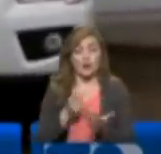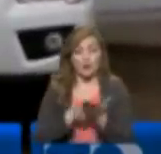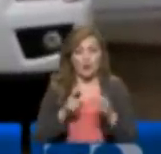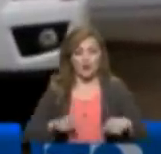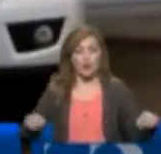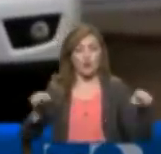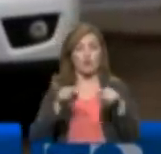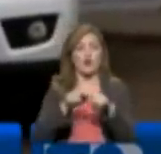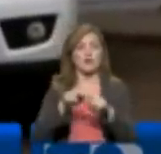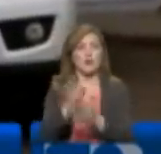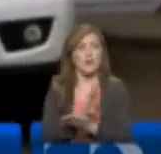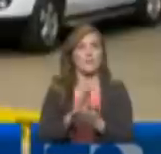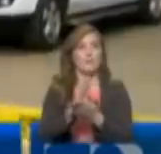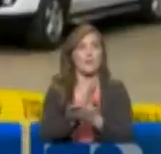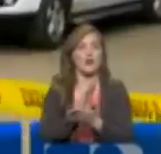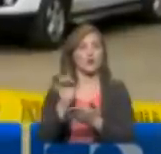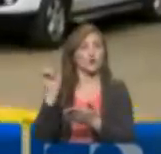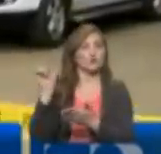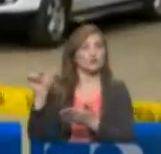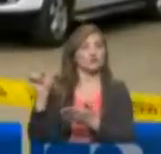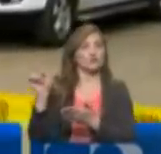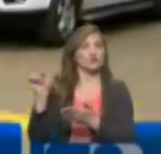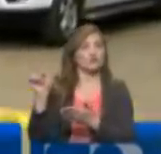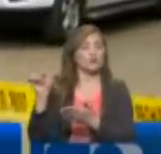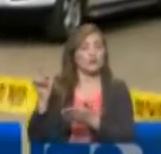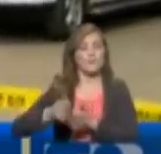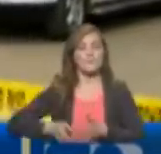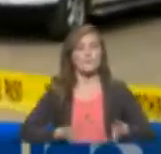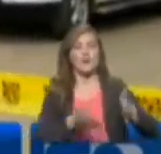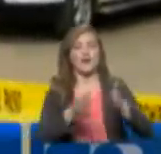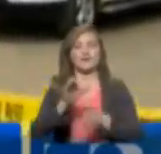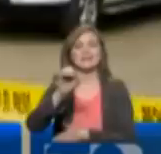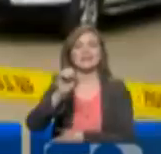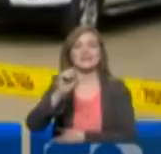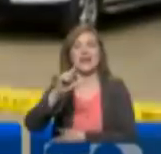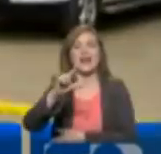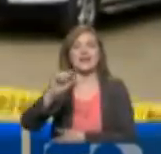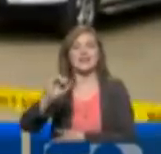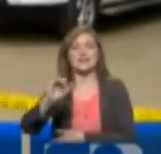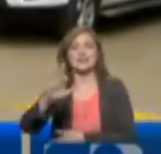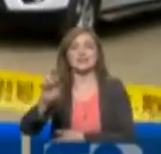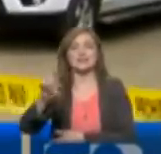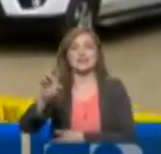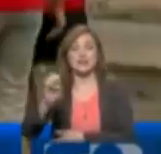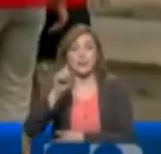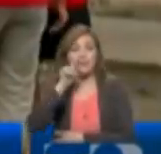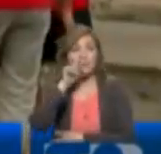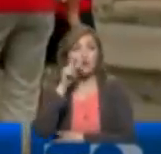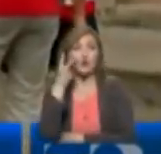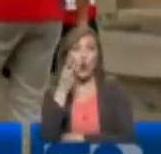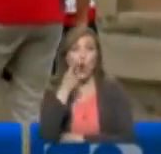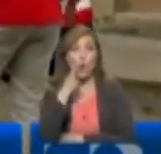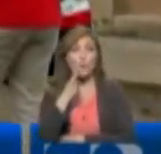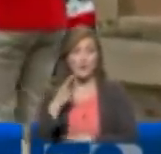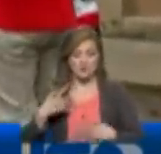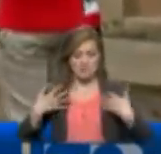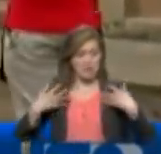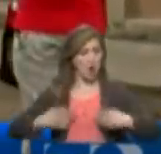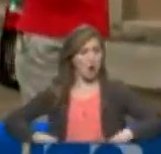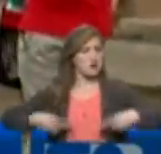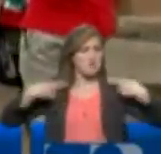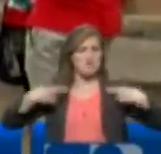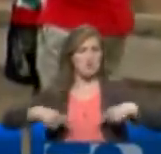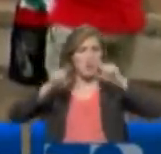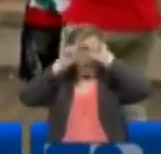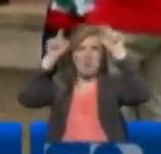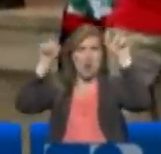la urbanización marina d'or park ubicada justamente en la vía a salitre según las empleadas dos sujetos vestidos como empleados